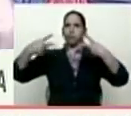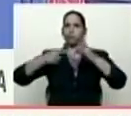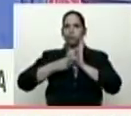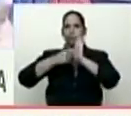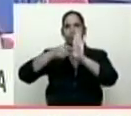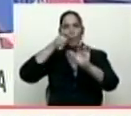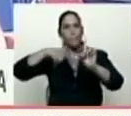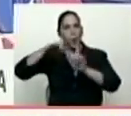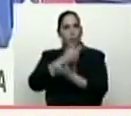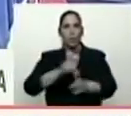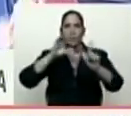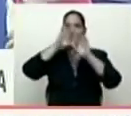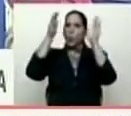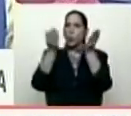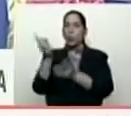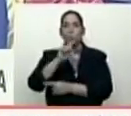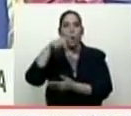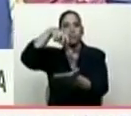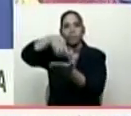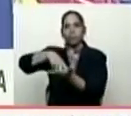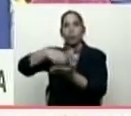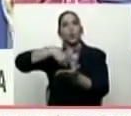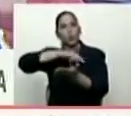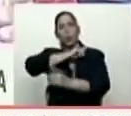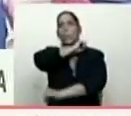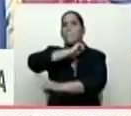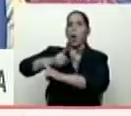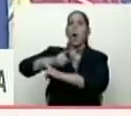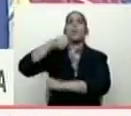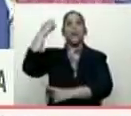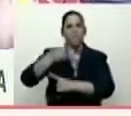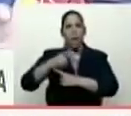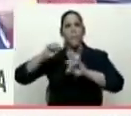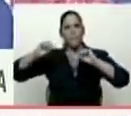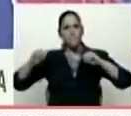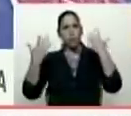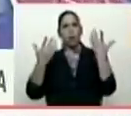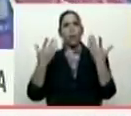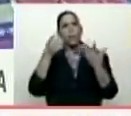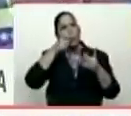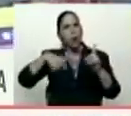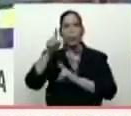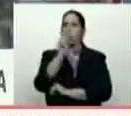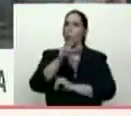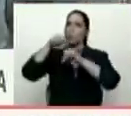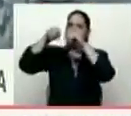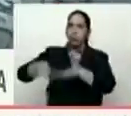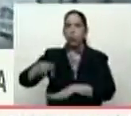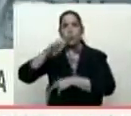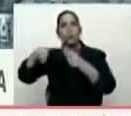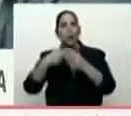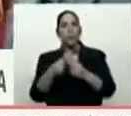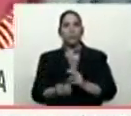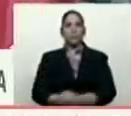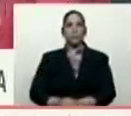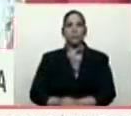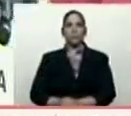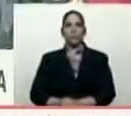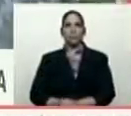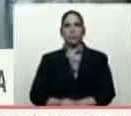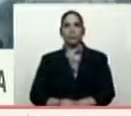pueblos libres del mundo y no nos vamos a rendir, y estamos obligados a vencer para que los pueblos no se rindan nunca.